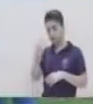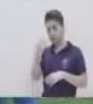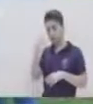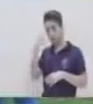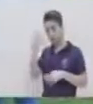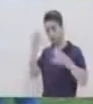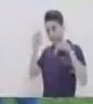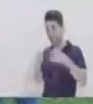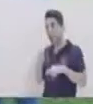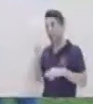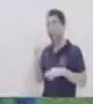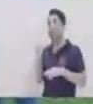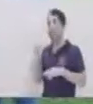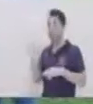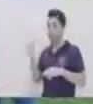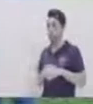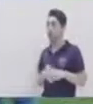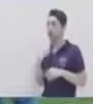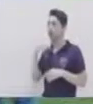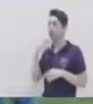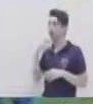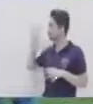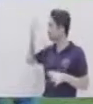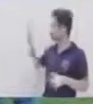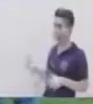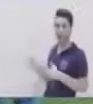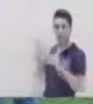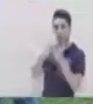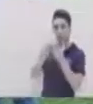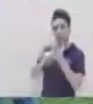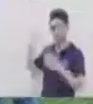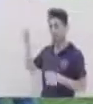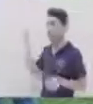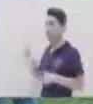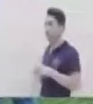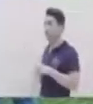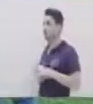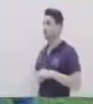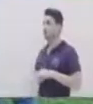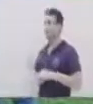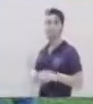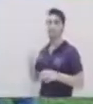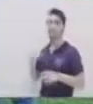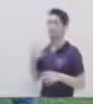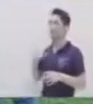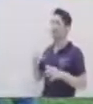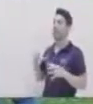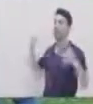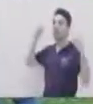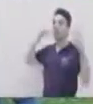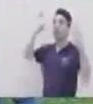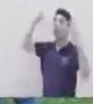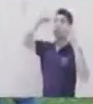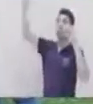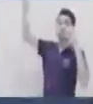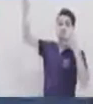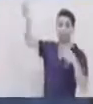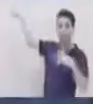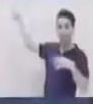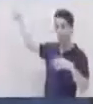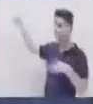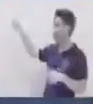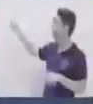perfecto. Entonces vamos a comenzar viendo estas imágenes. Tenemos acá unos globos de diálogo,